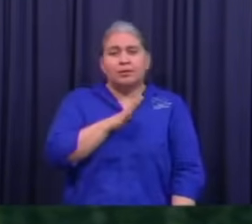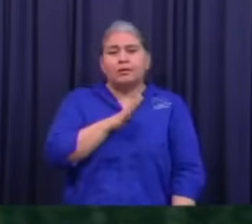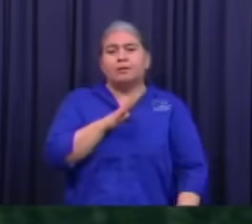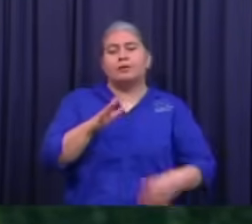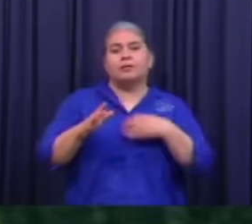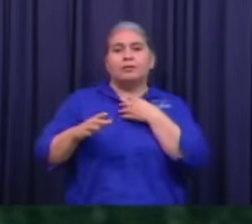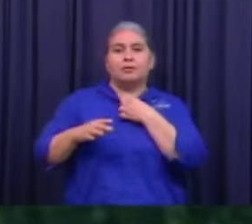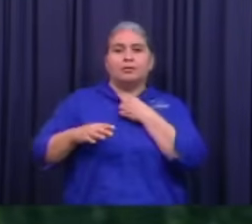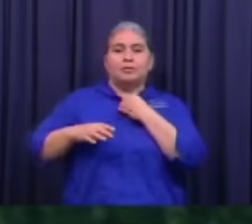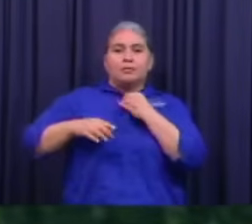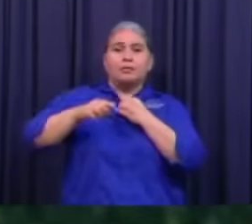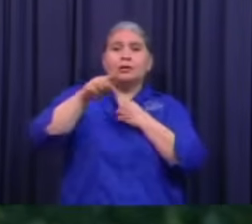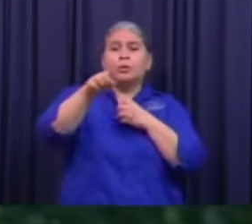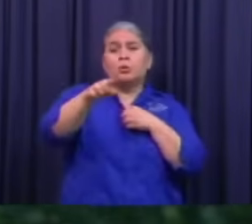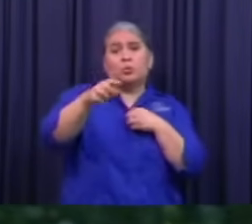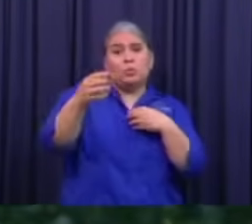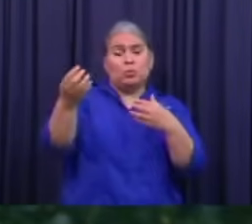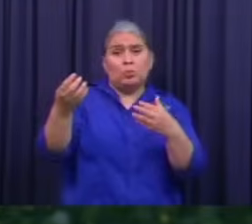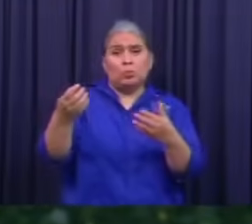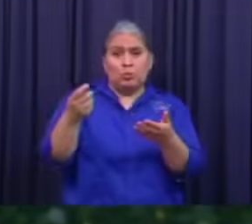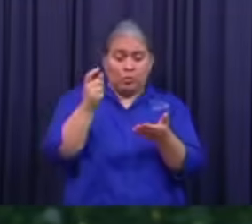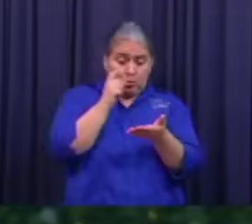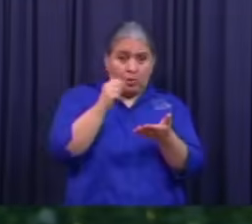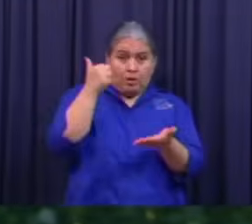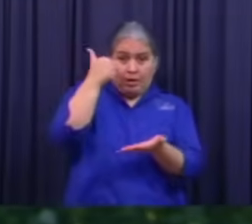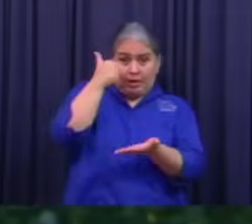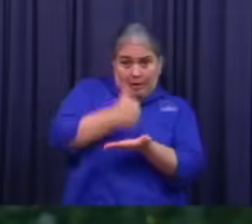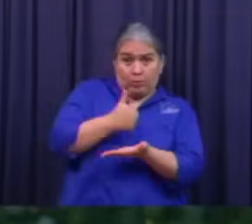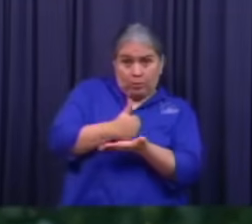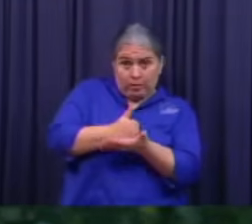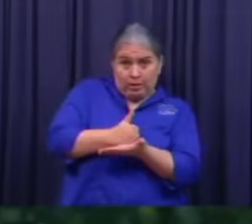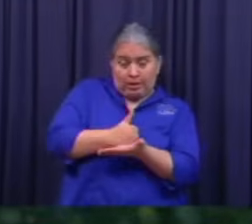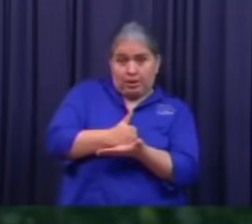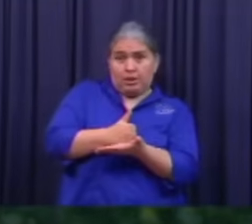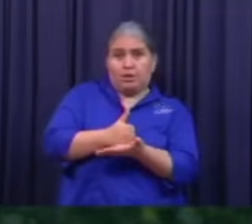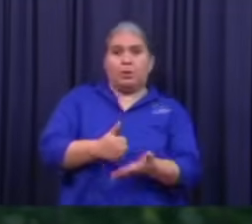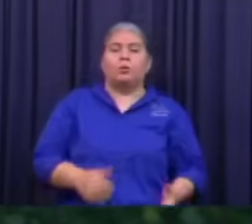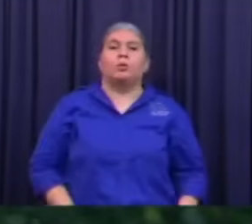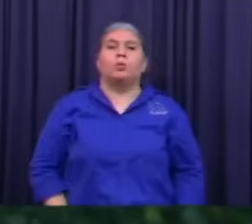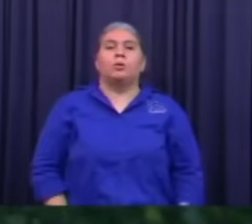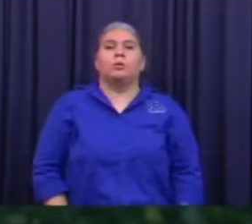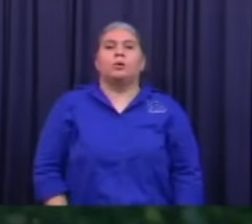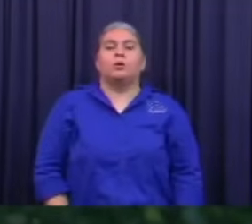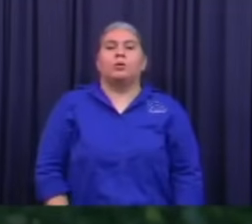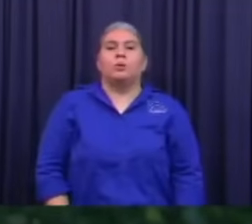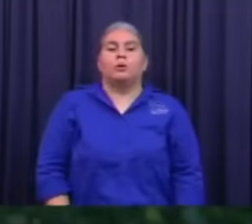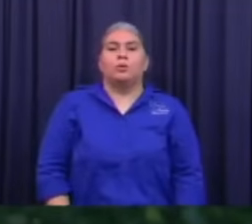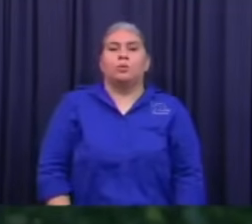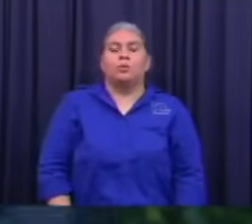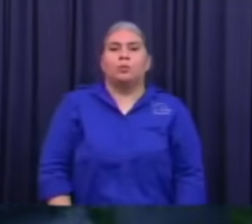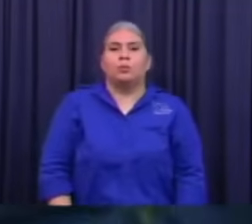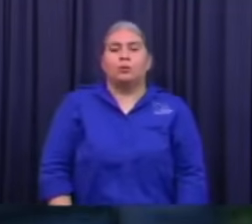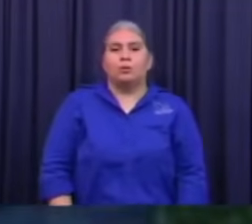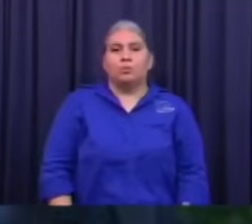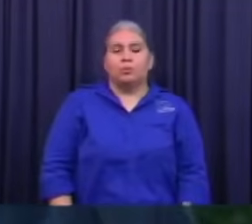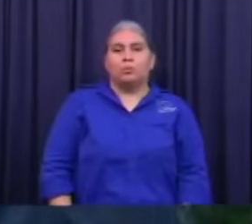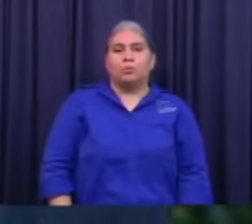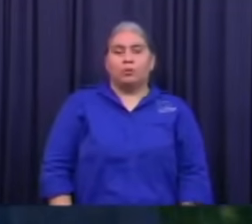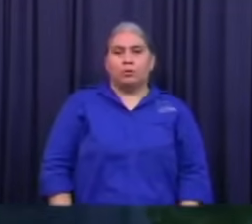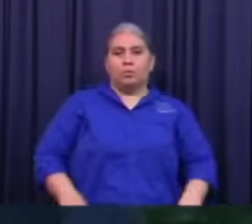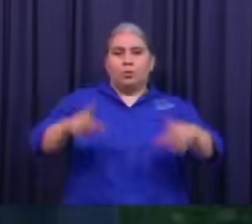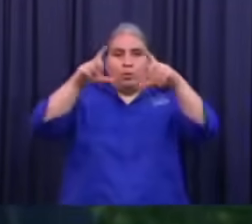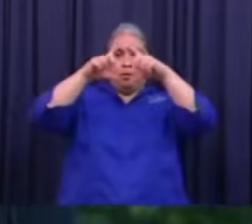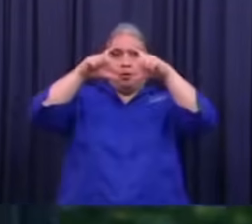es que tú me des una cartita con una tu firmita un chequecito firmado en